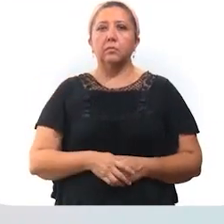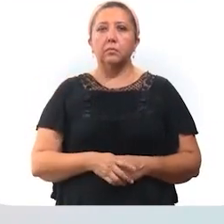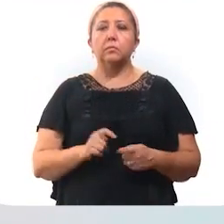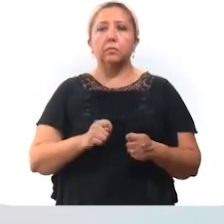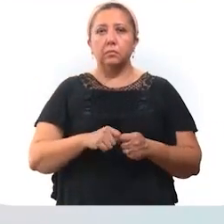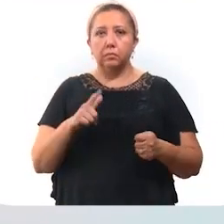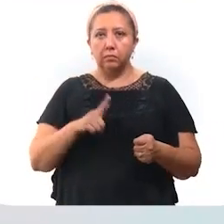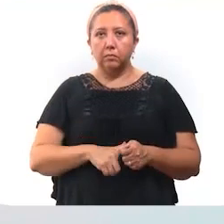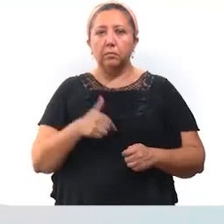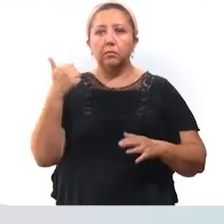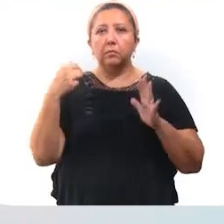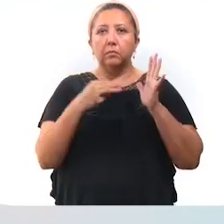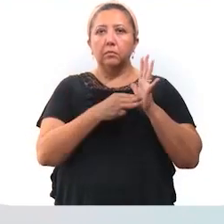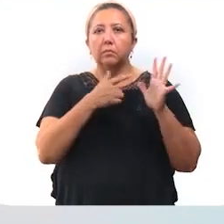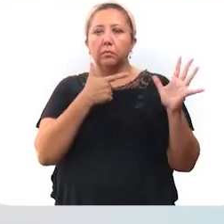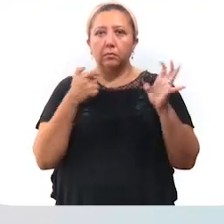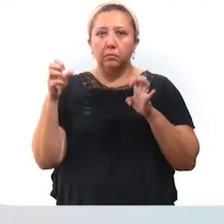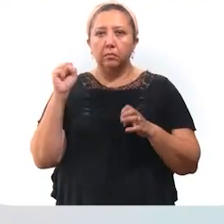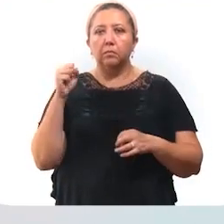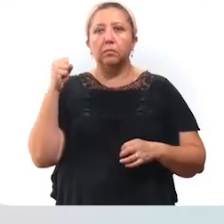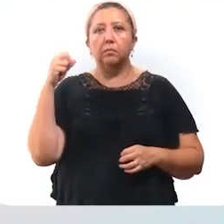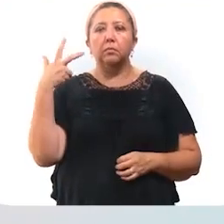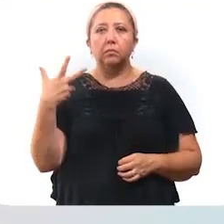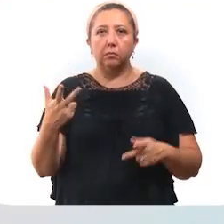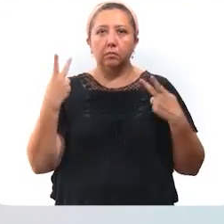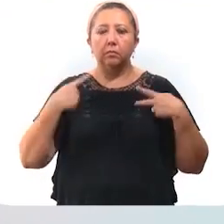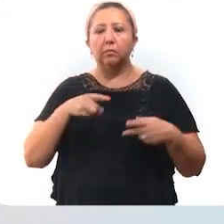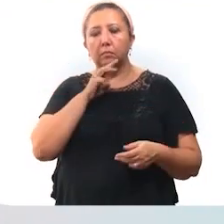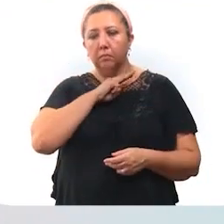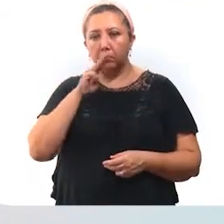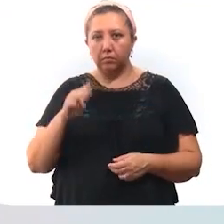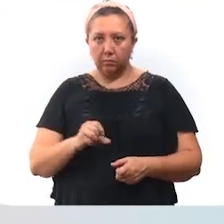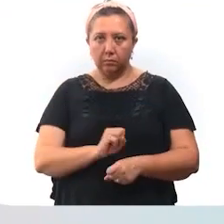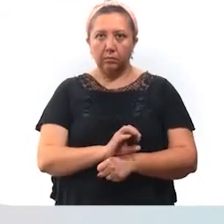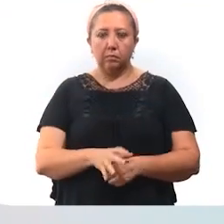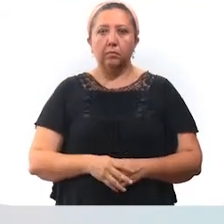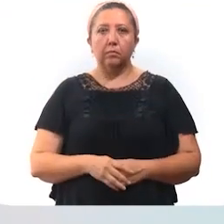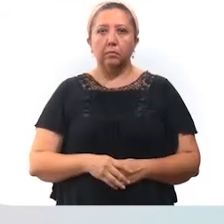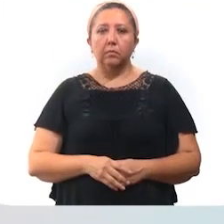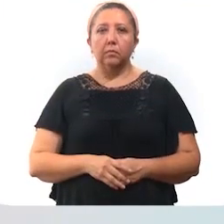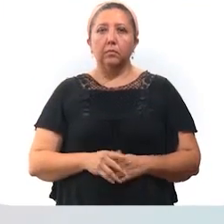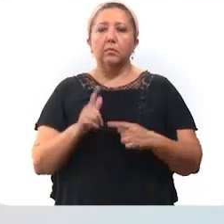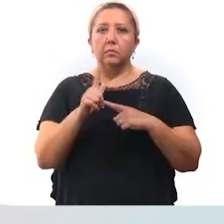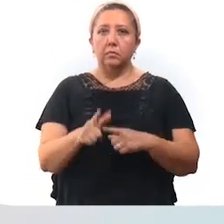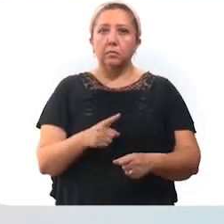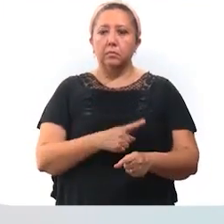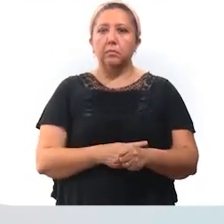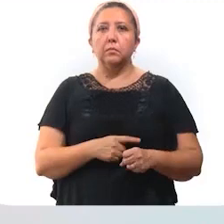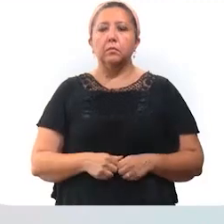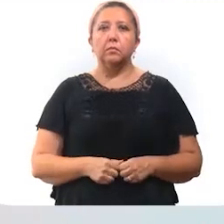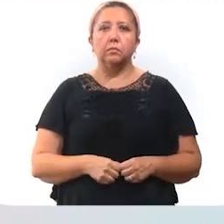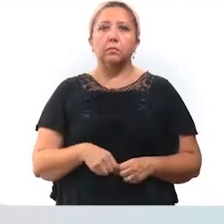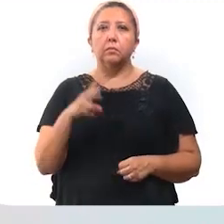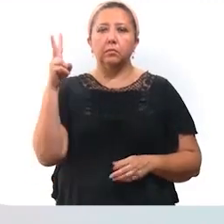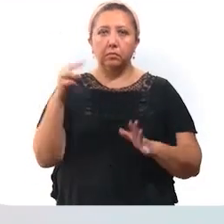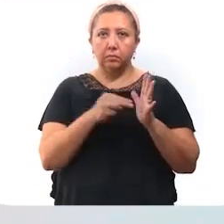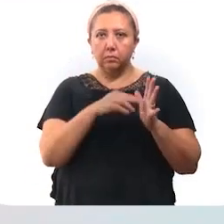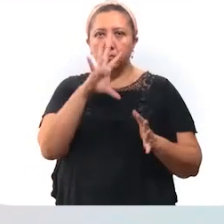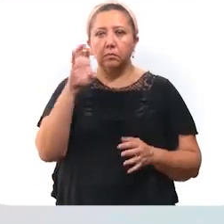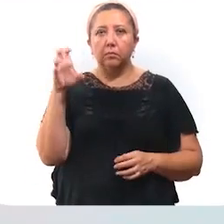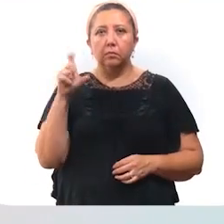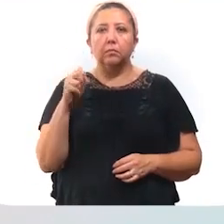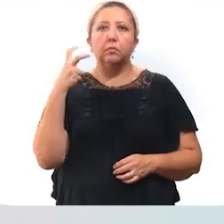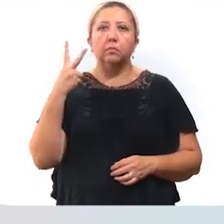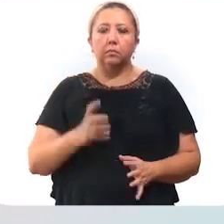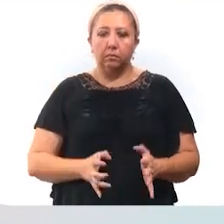En total, son 6.768 las personas fallecidas a causa del coronavirus. De los casos activos,